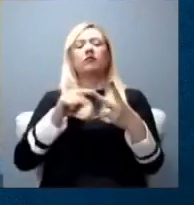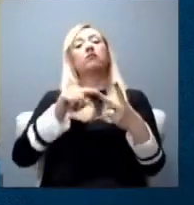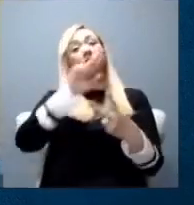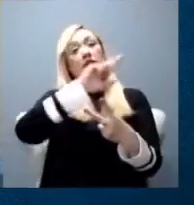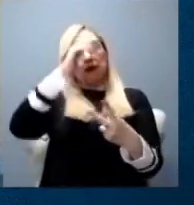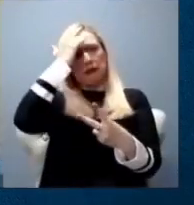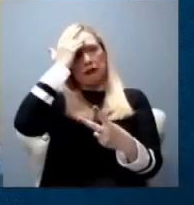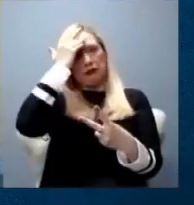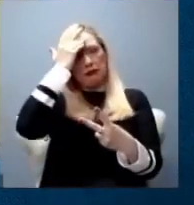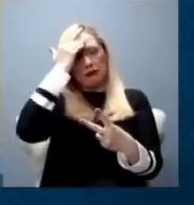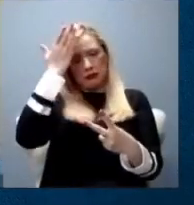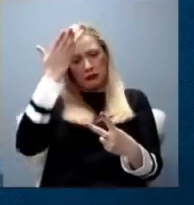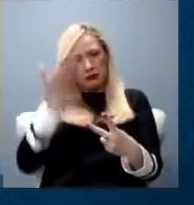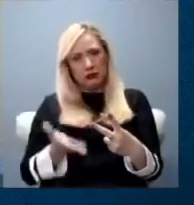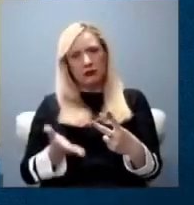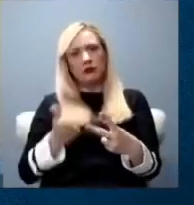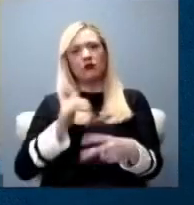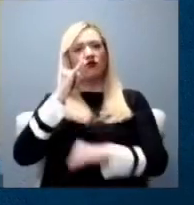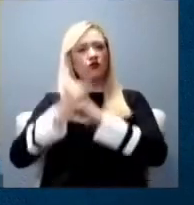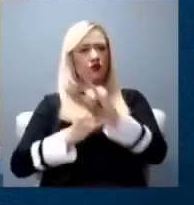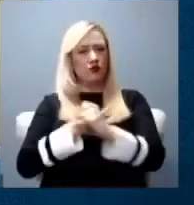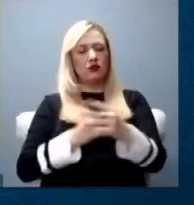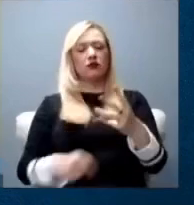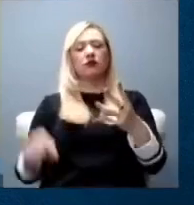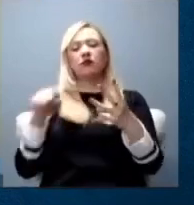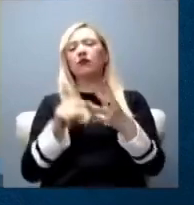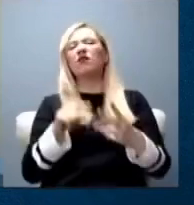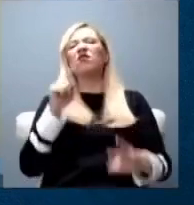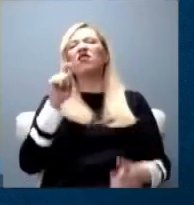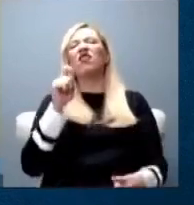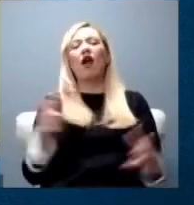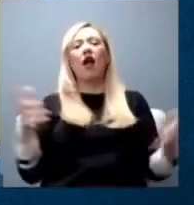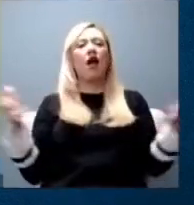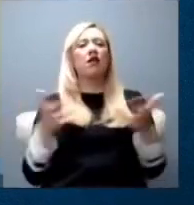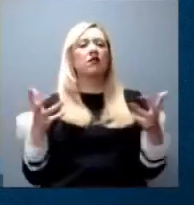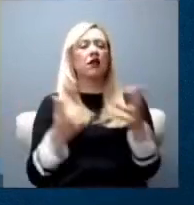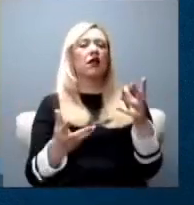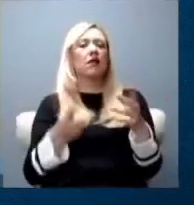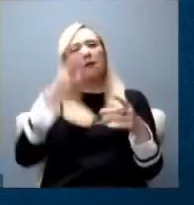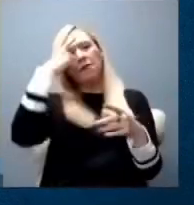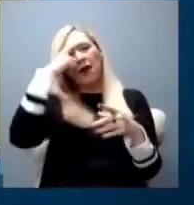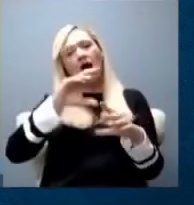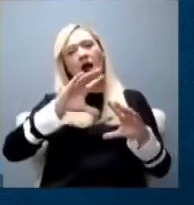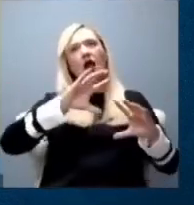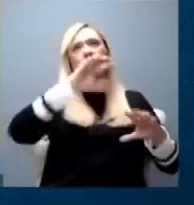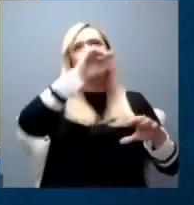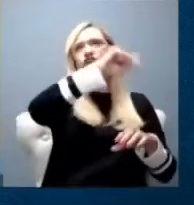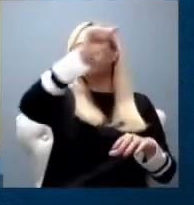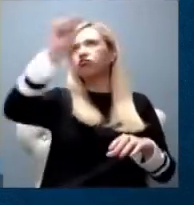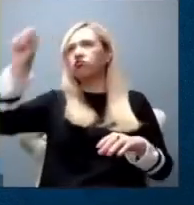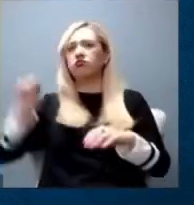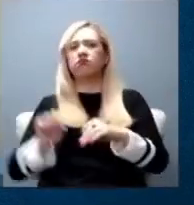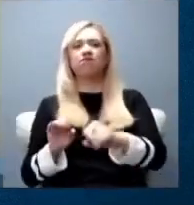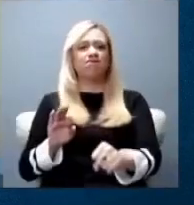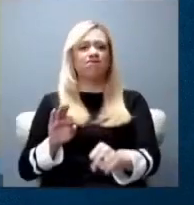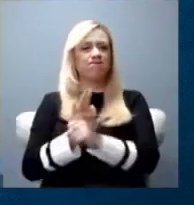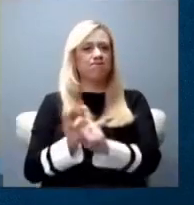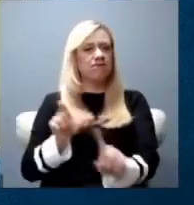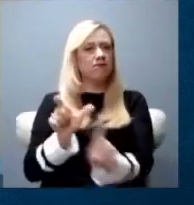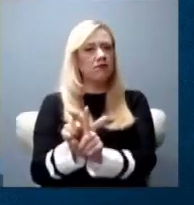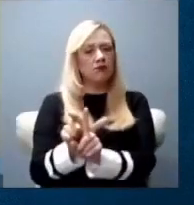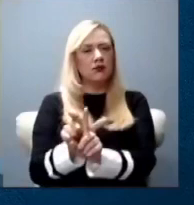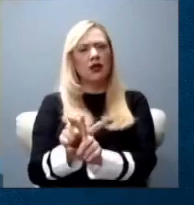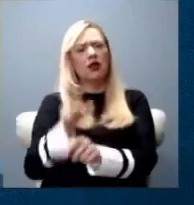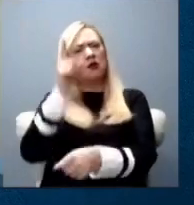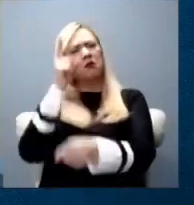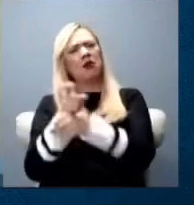ya vamos a ver a qué me refiero. Y en tercer lugar, se da una creación de sistemas internacionales de protección. Lo primero, ¿qué implica el